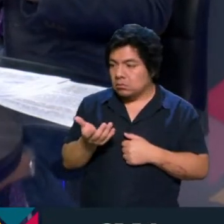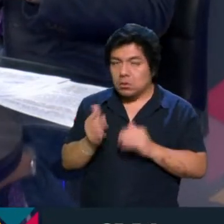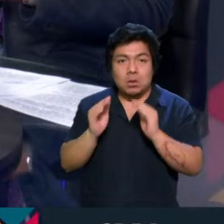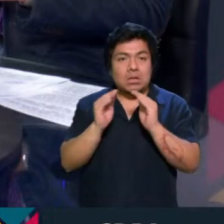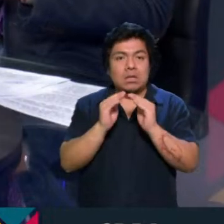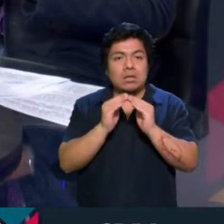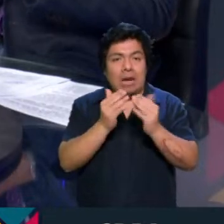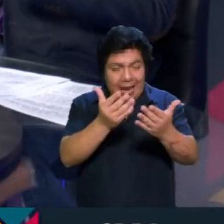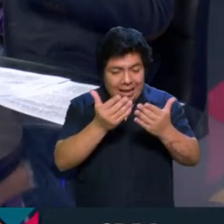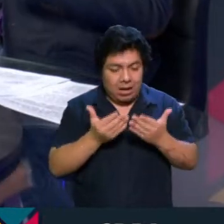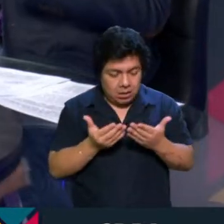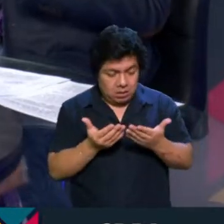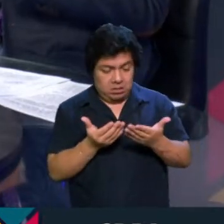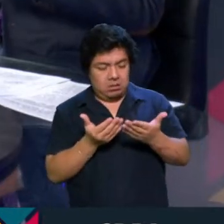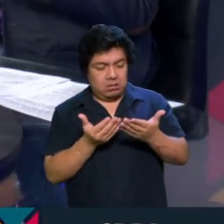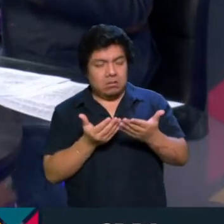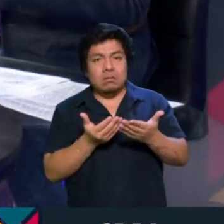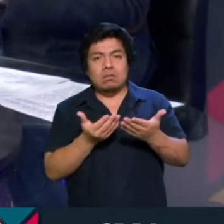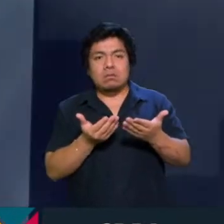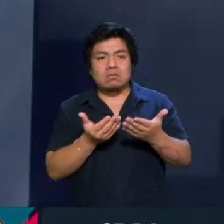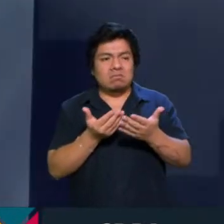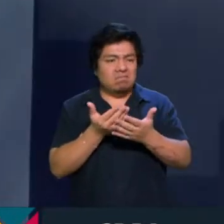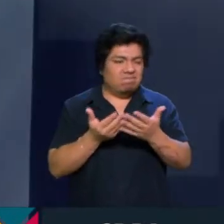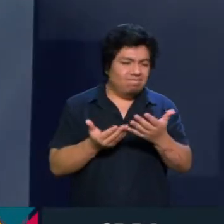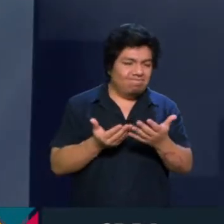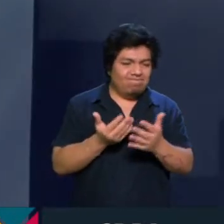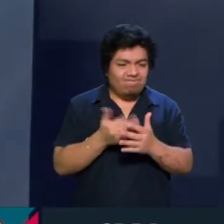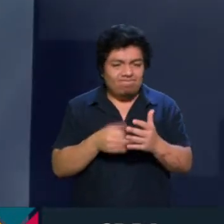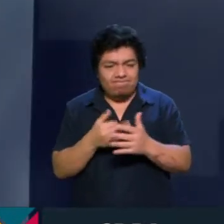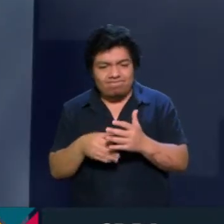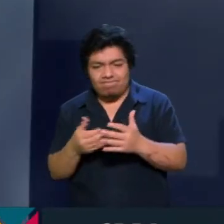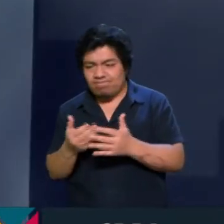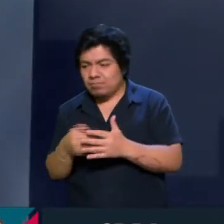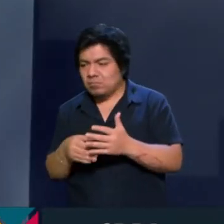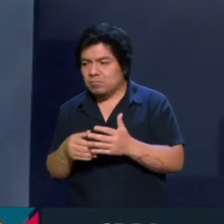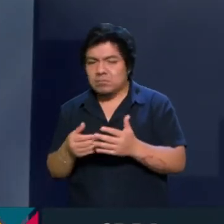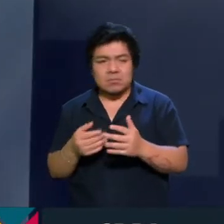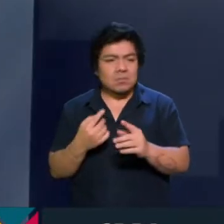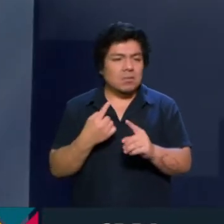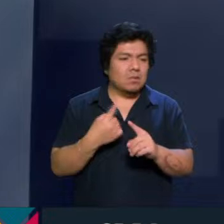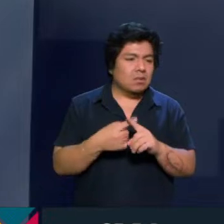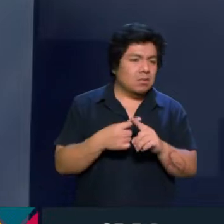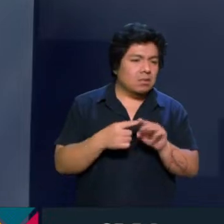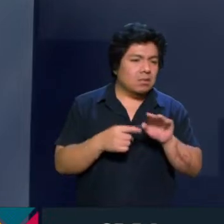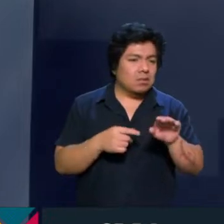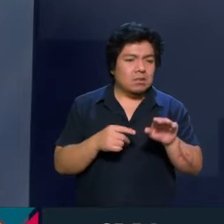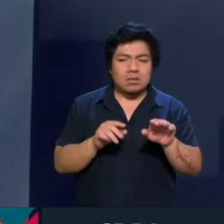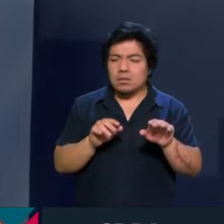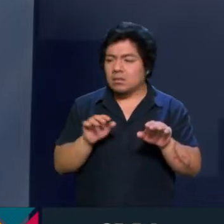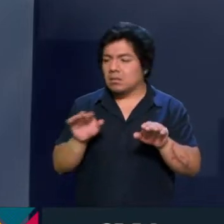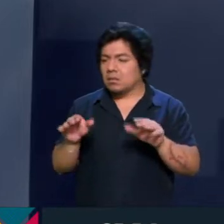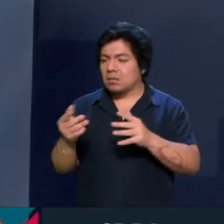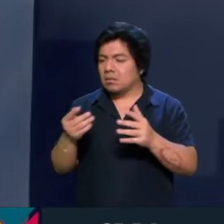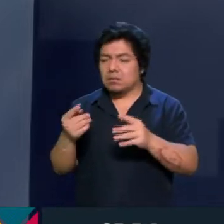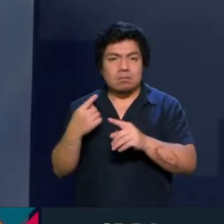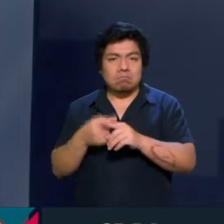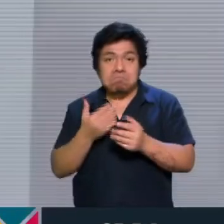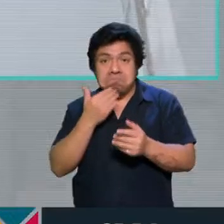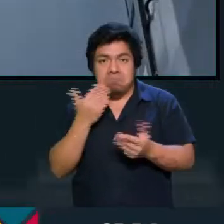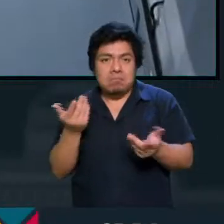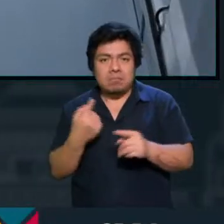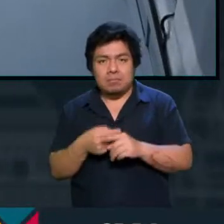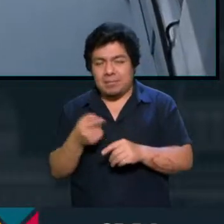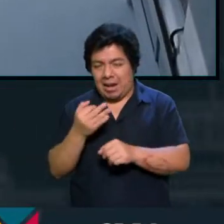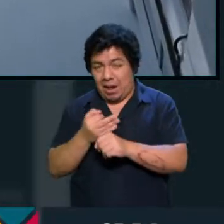casa, pero tenía a lo mejor muchos vicios negros, por así decirle, y no había quien les respondiera por eso. Así es, esta es una